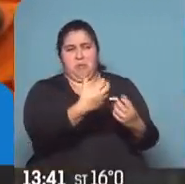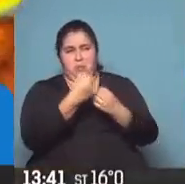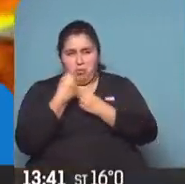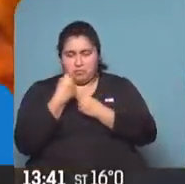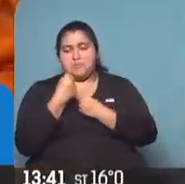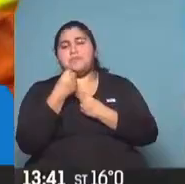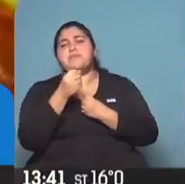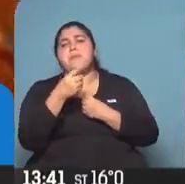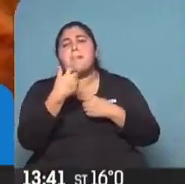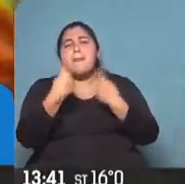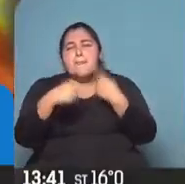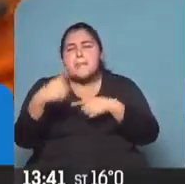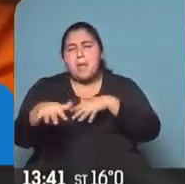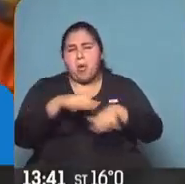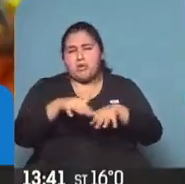ocurrida